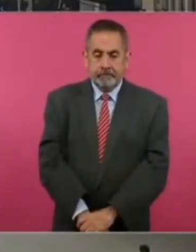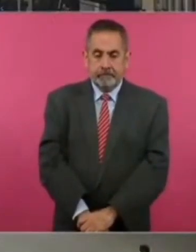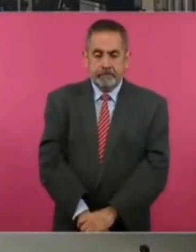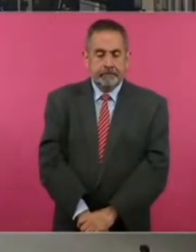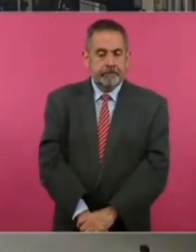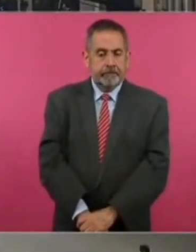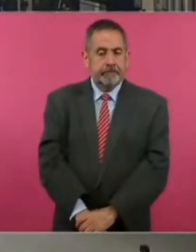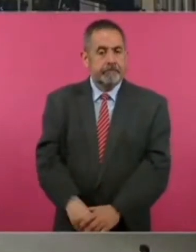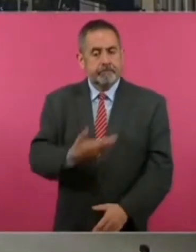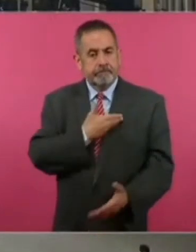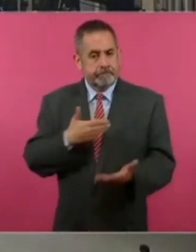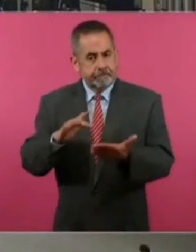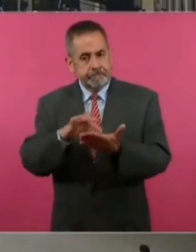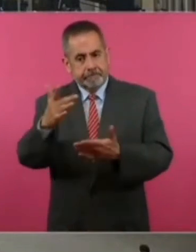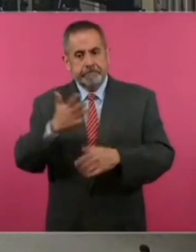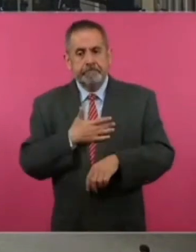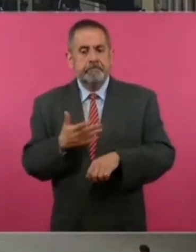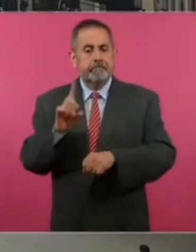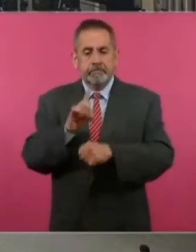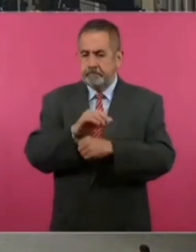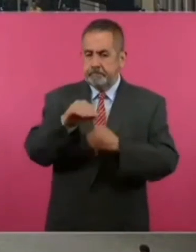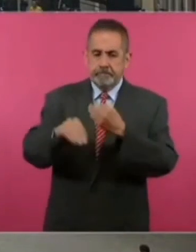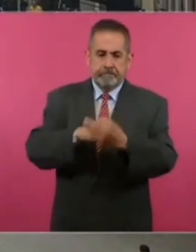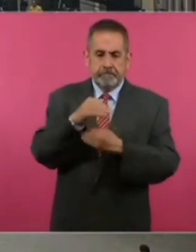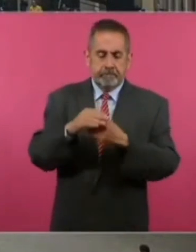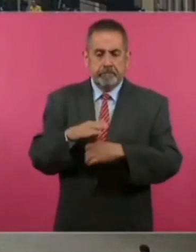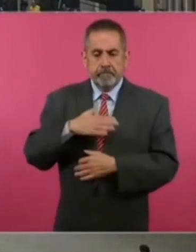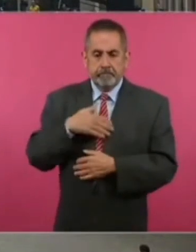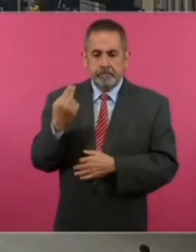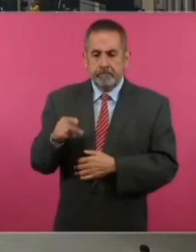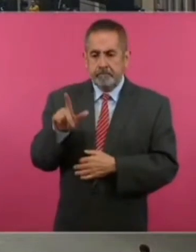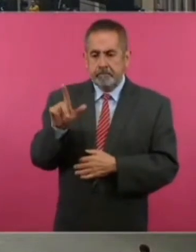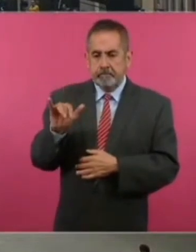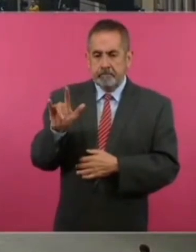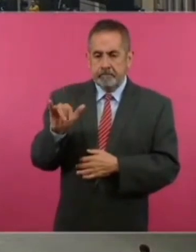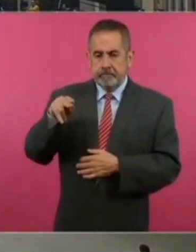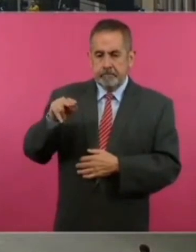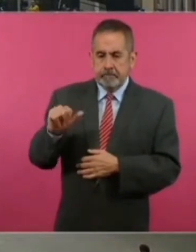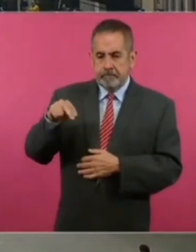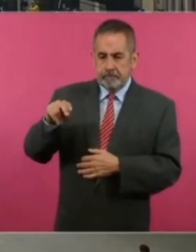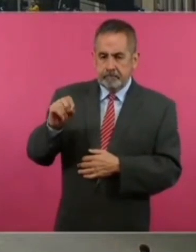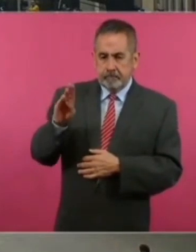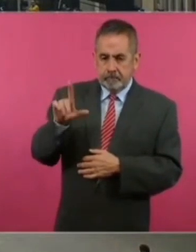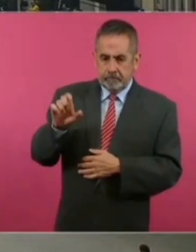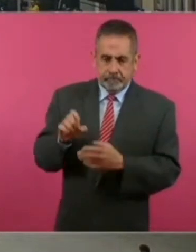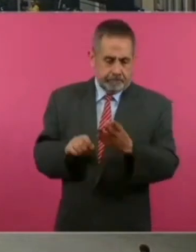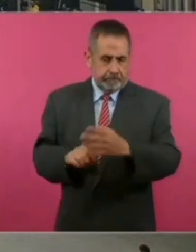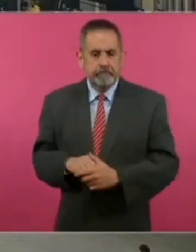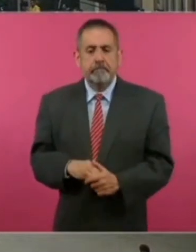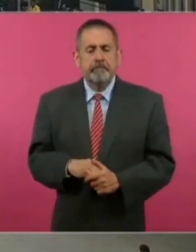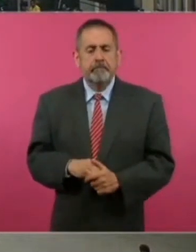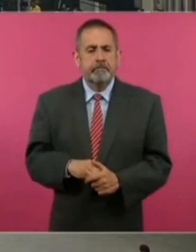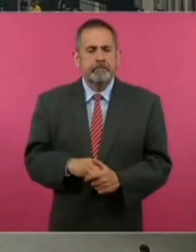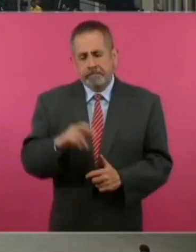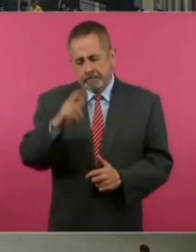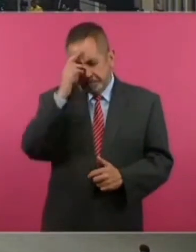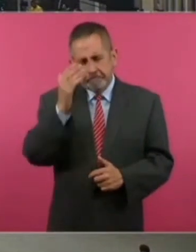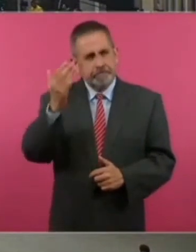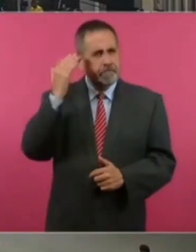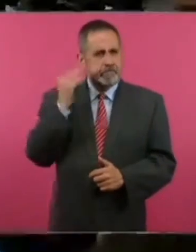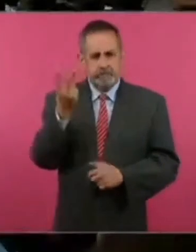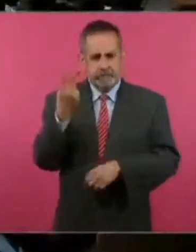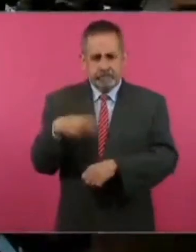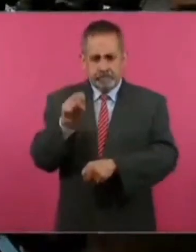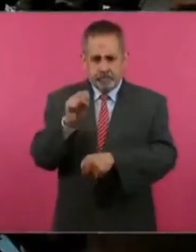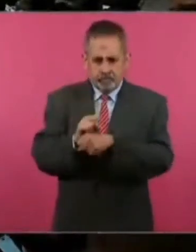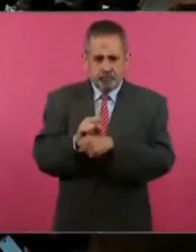Gracias, señor presidente. Muy buenos días a todos y a todas. Liliana Noble, de Pulso Saludable. Señor presidente, usted nos hizo favor hace 2 semanas